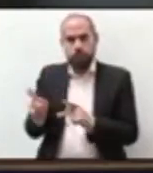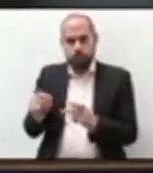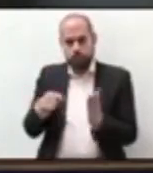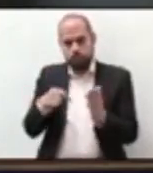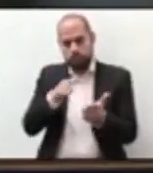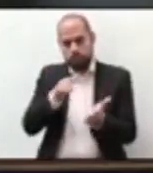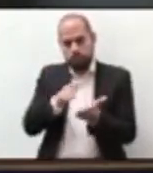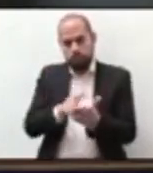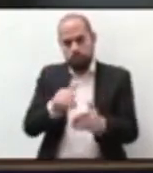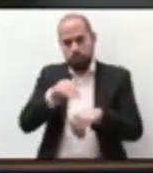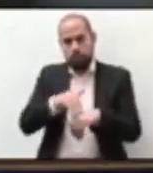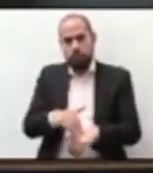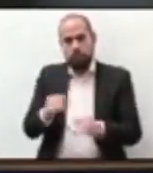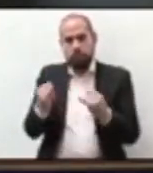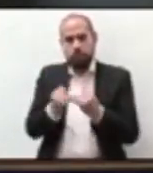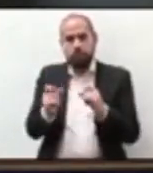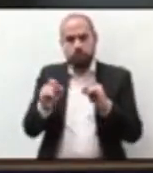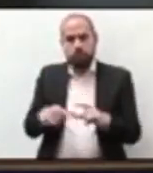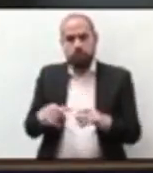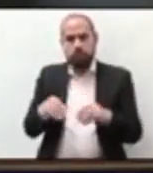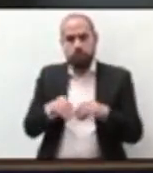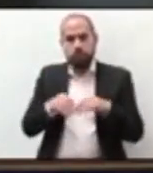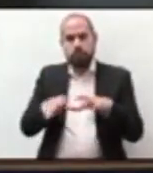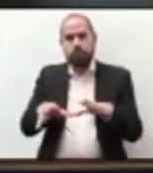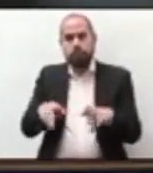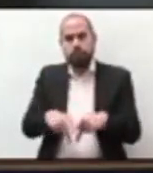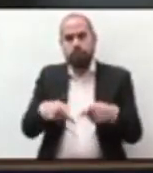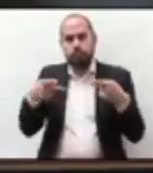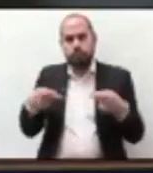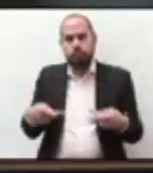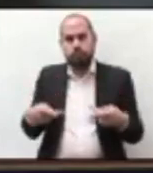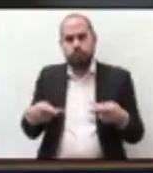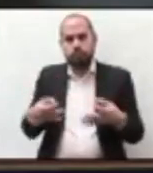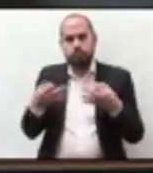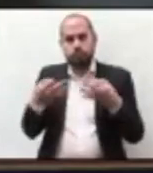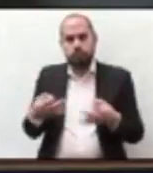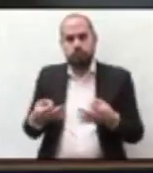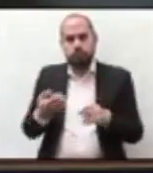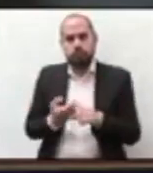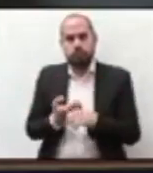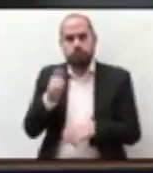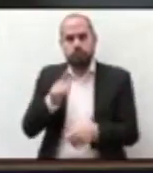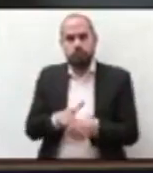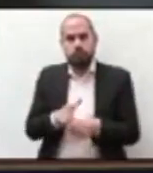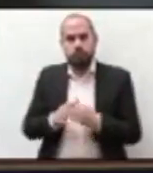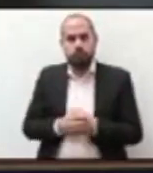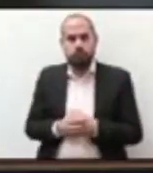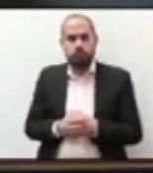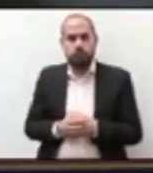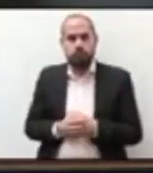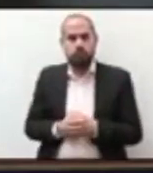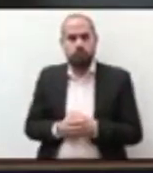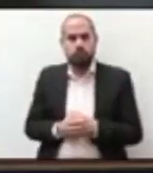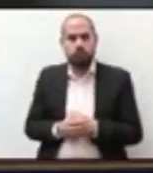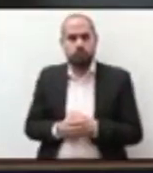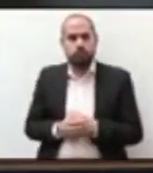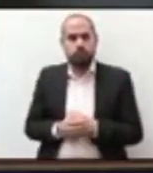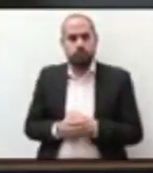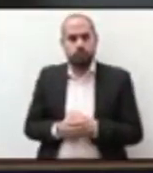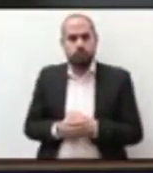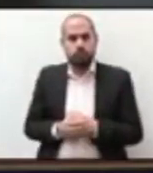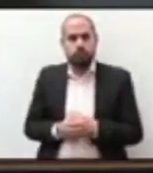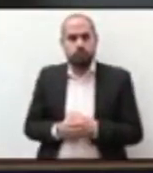de ley Asimismo se ordena su publicación en el periodo periódico oficial del Estado